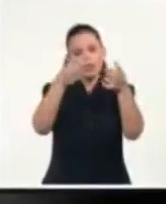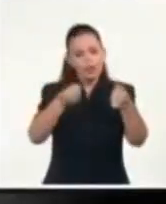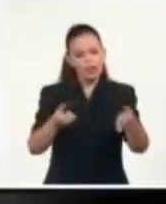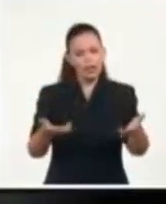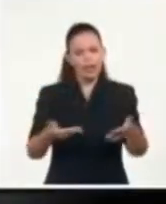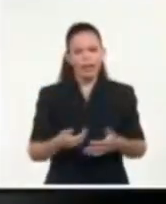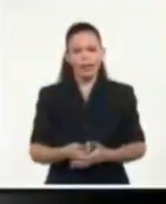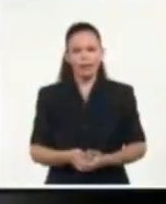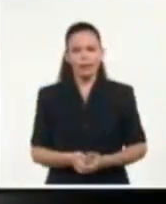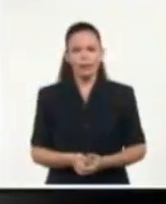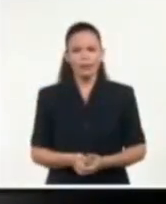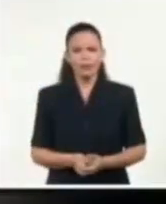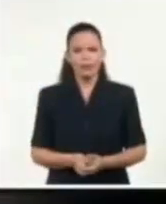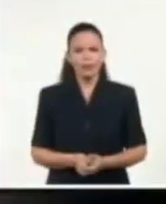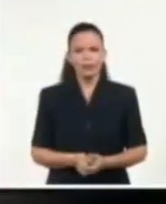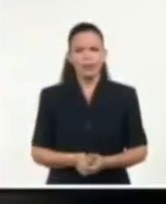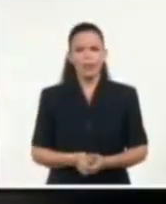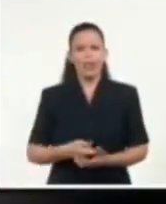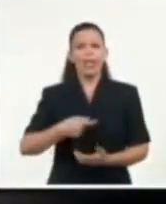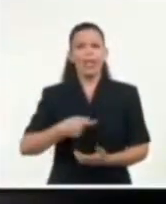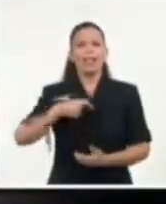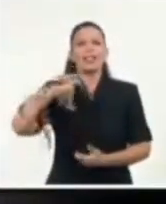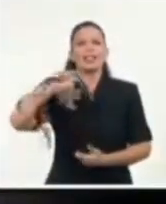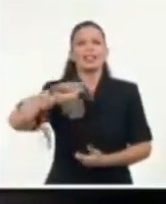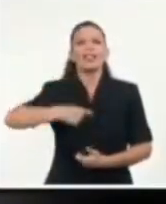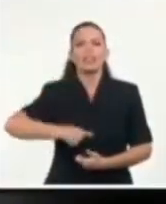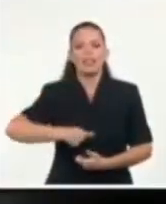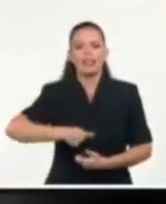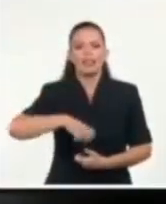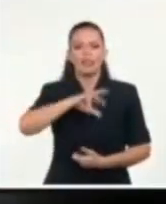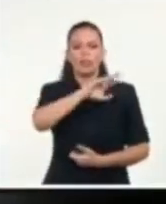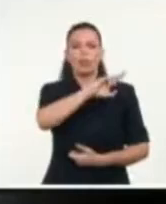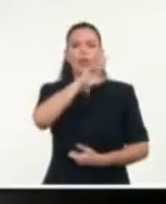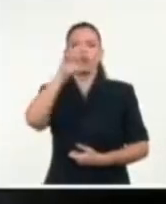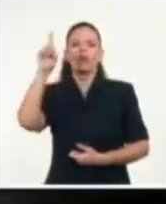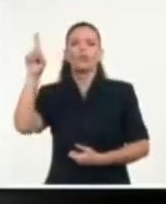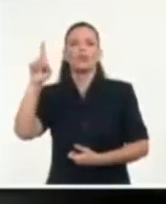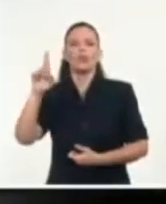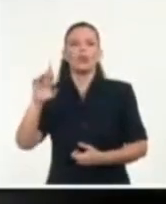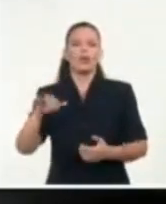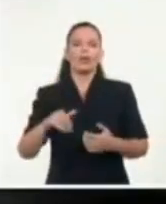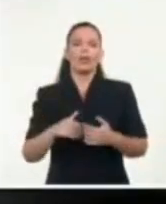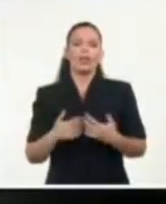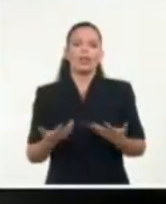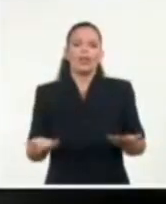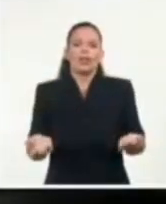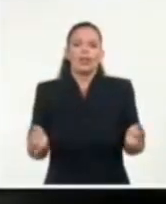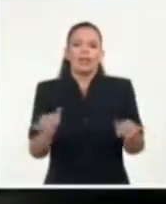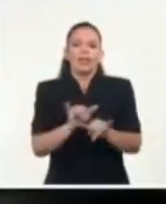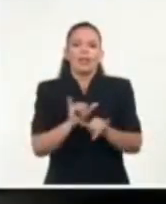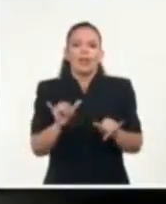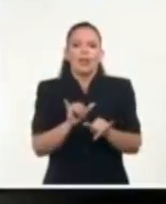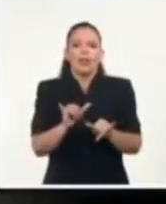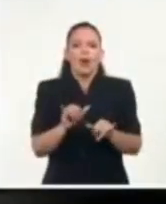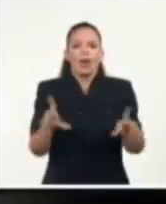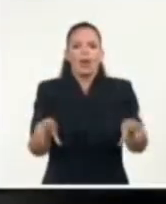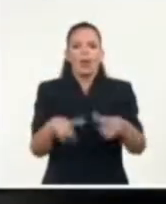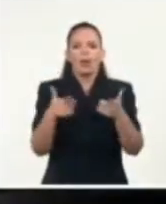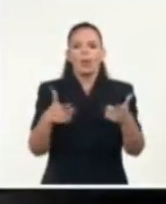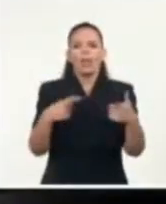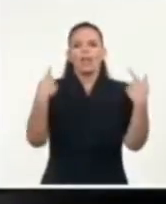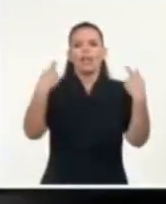el derecho a hacer revolución, es decir, el derecho a romper